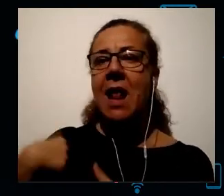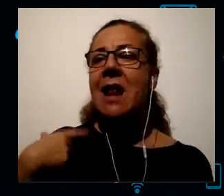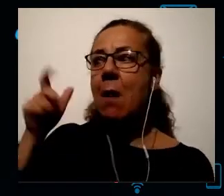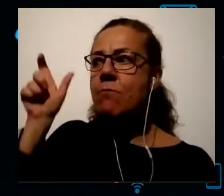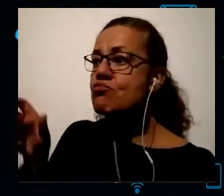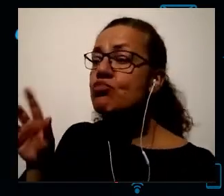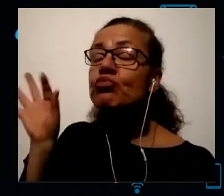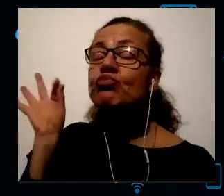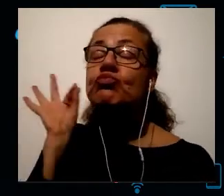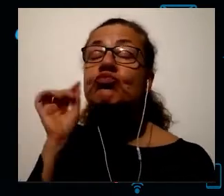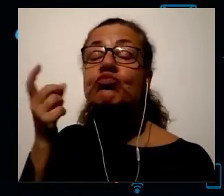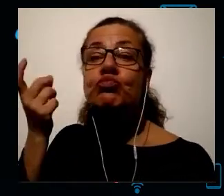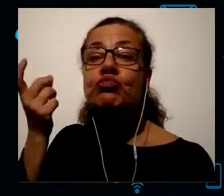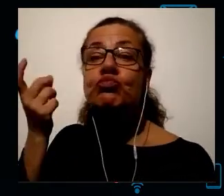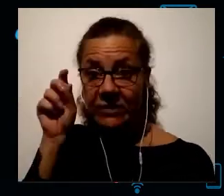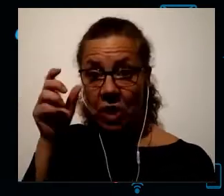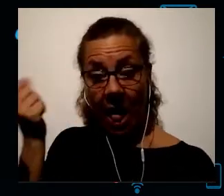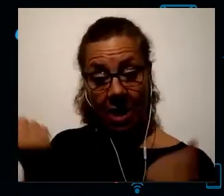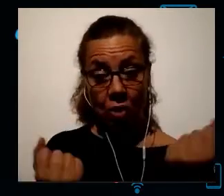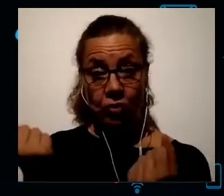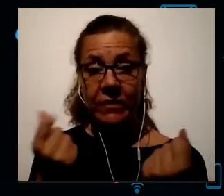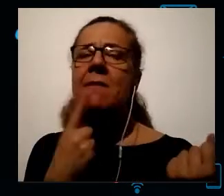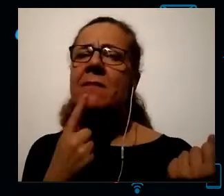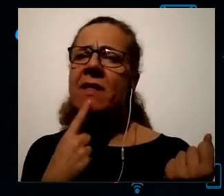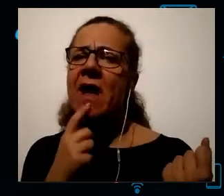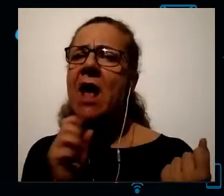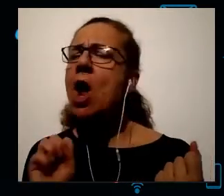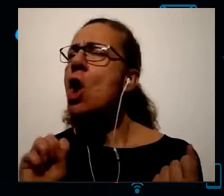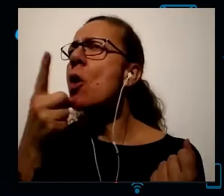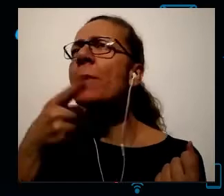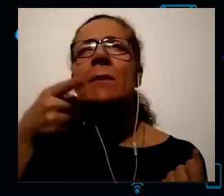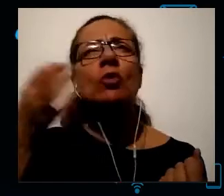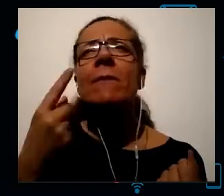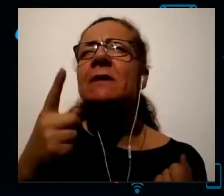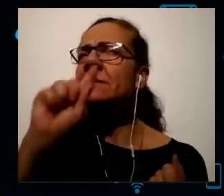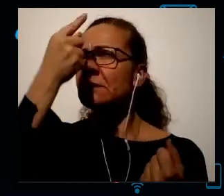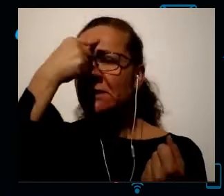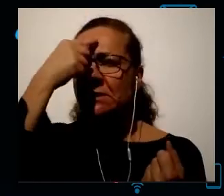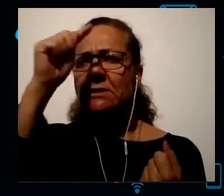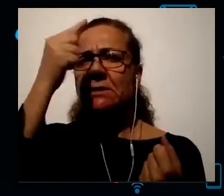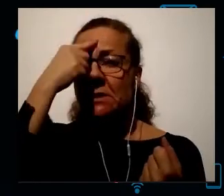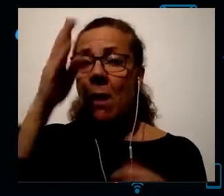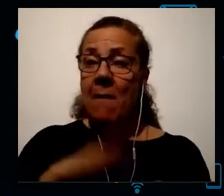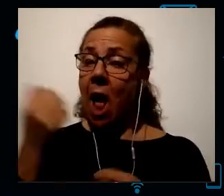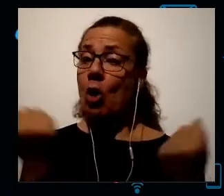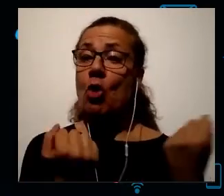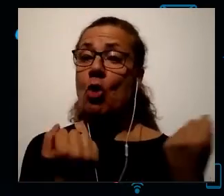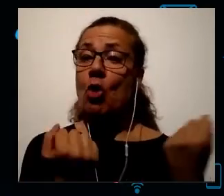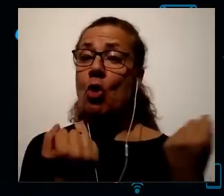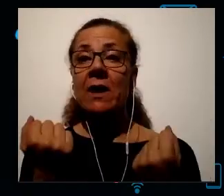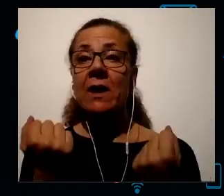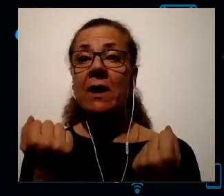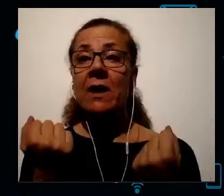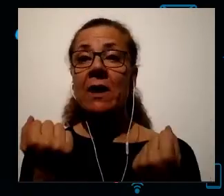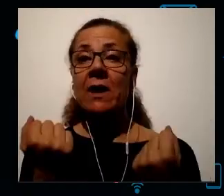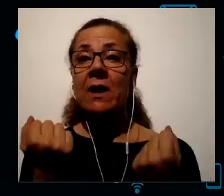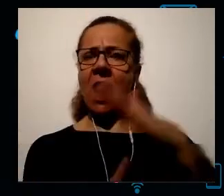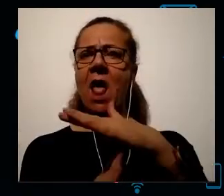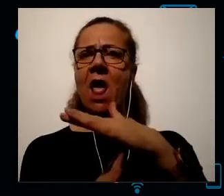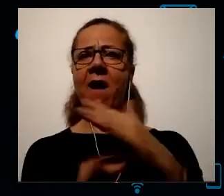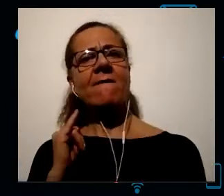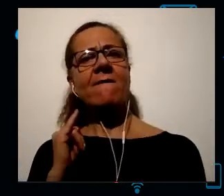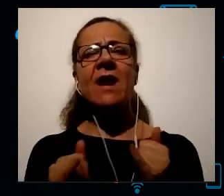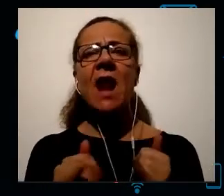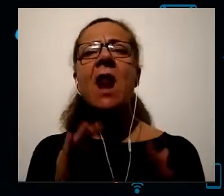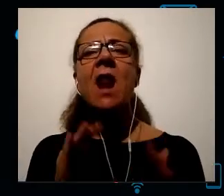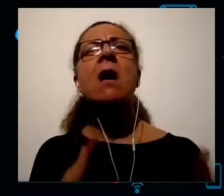profesora en este caso mi profesora de conducir me decía no una la primera cosa que tienes que aprender para conducir un coche es a frenar no tienes que saber dónde está el freno de